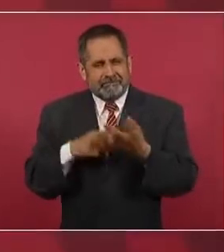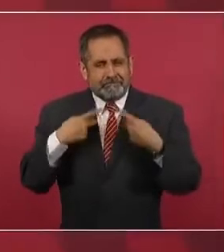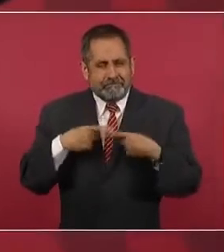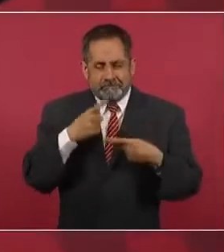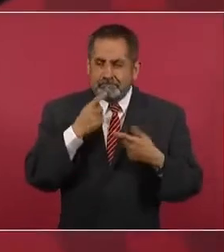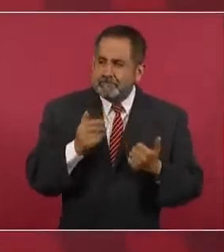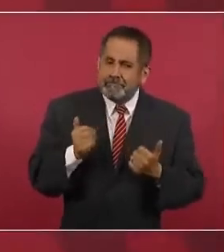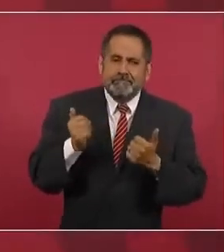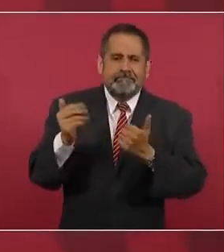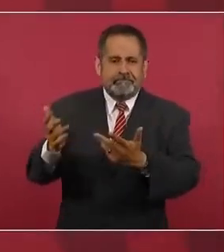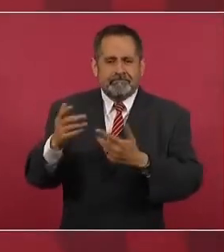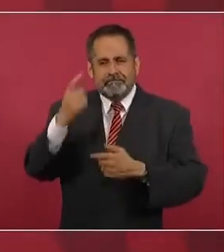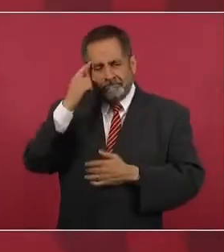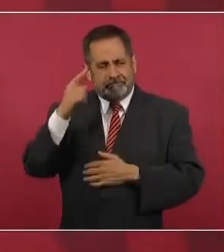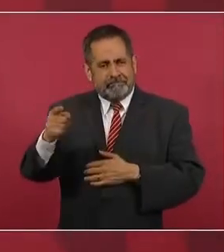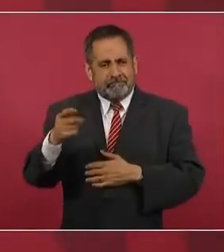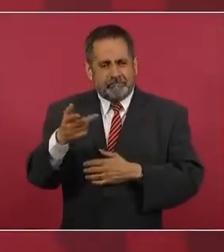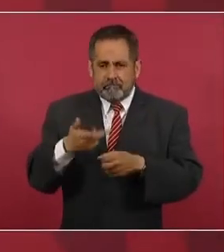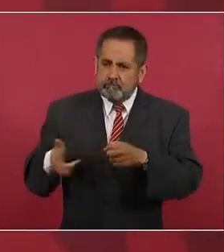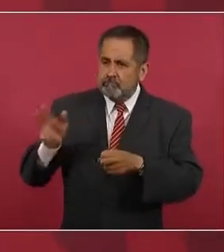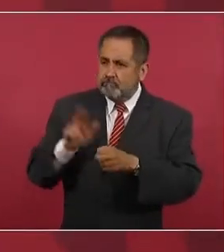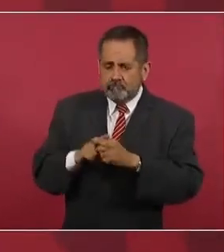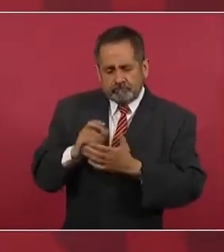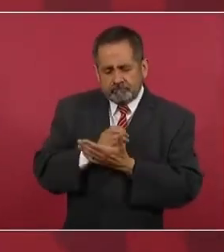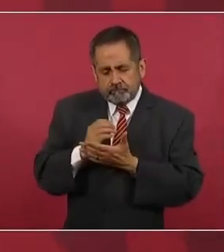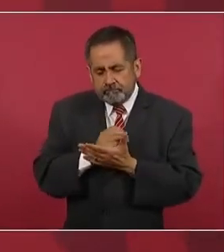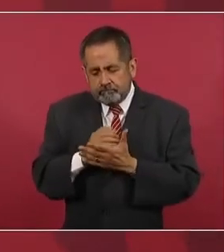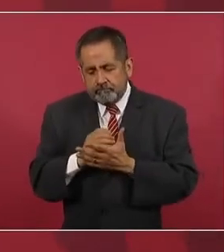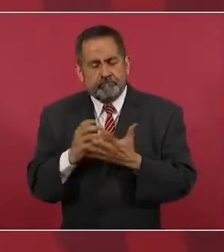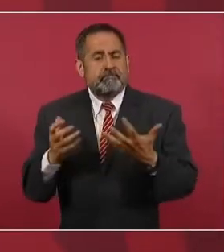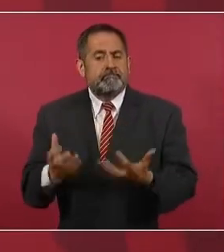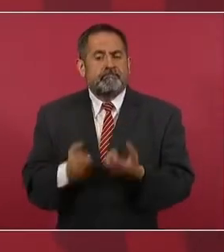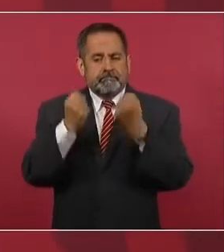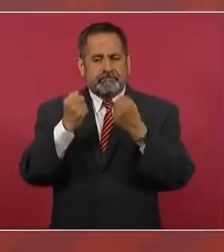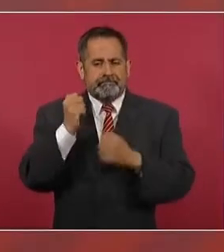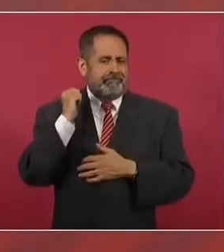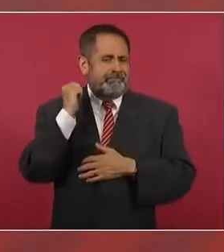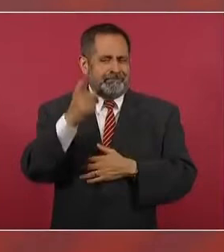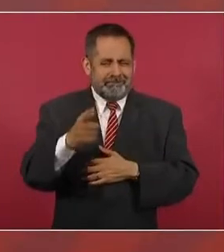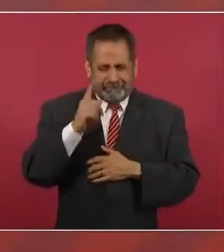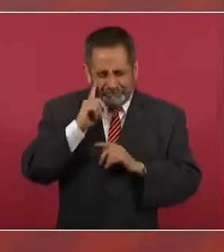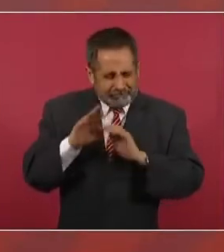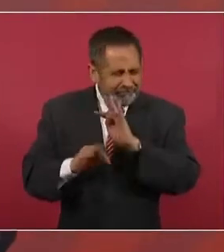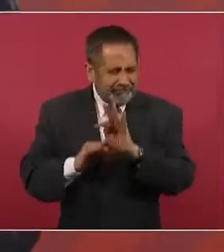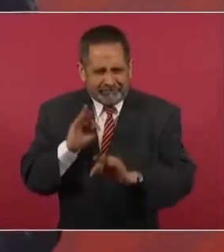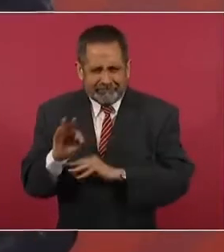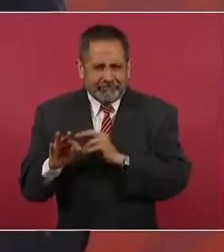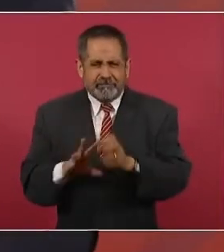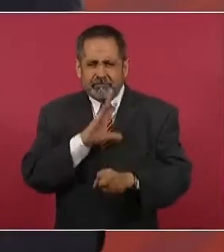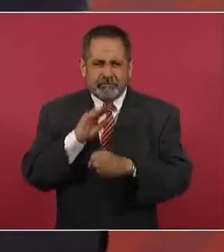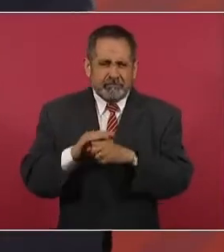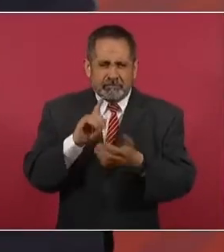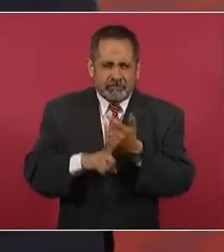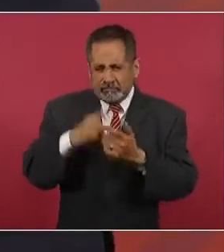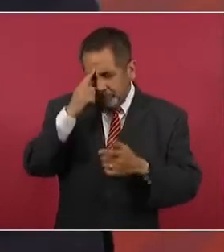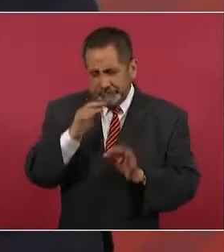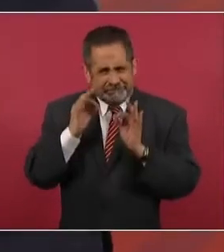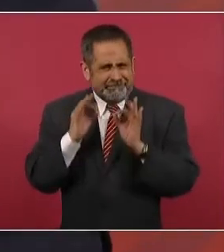llegar a un hospital donde pueda ser